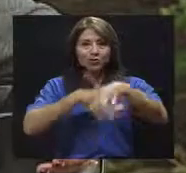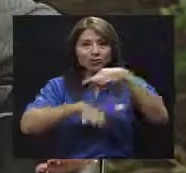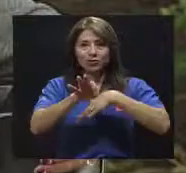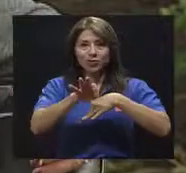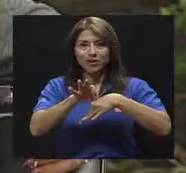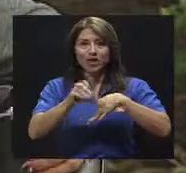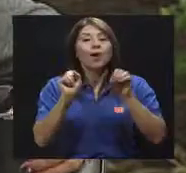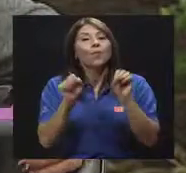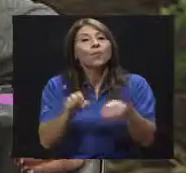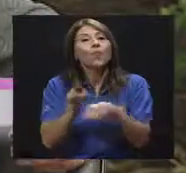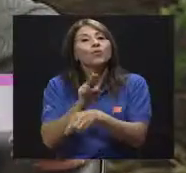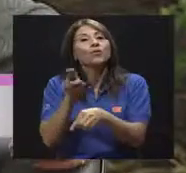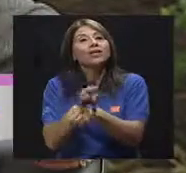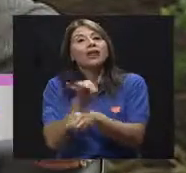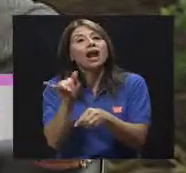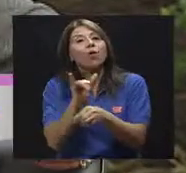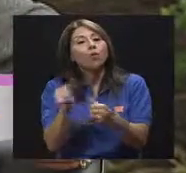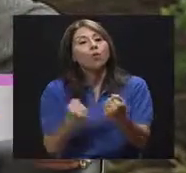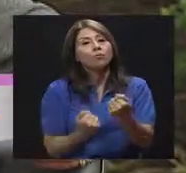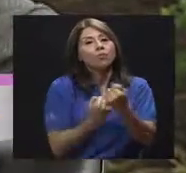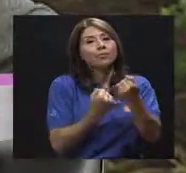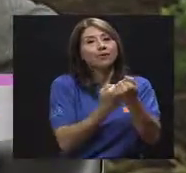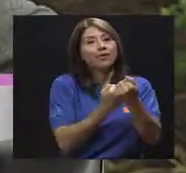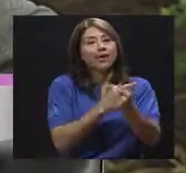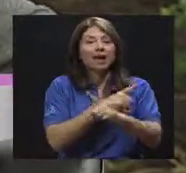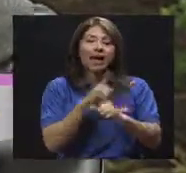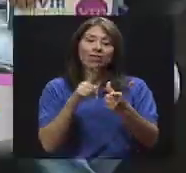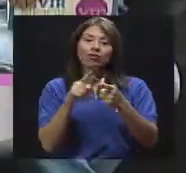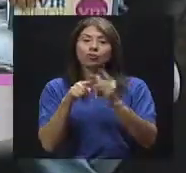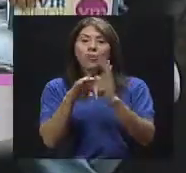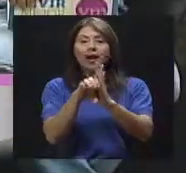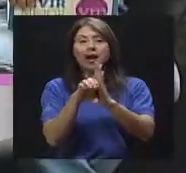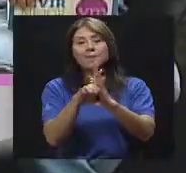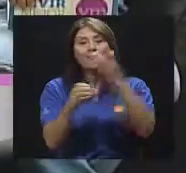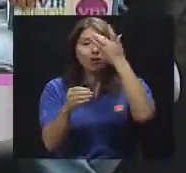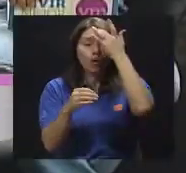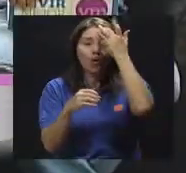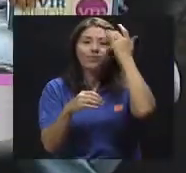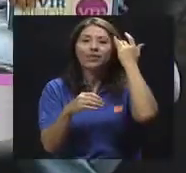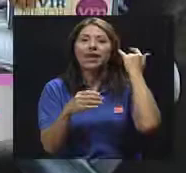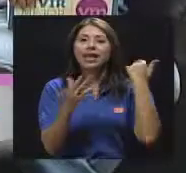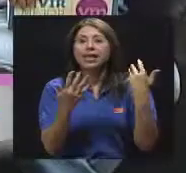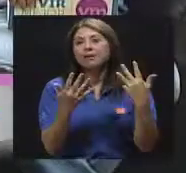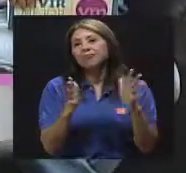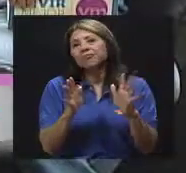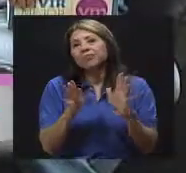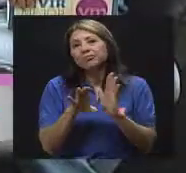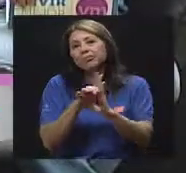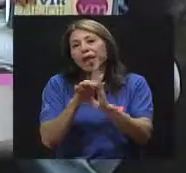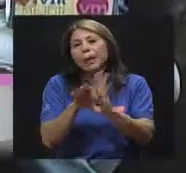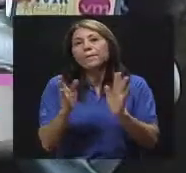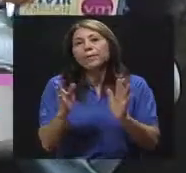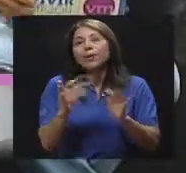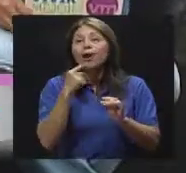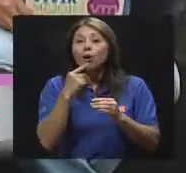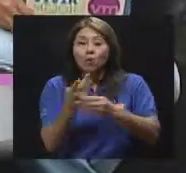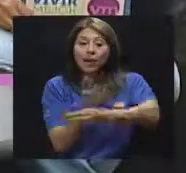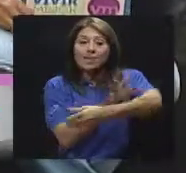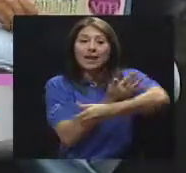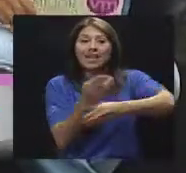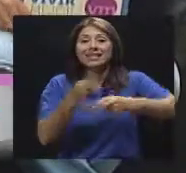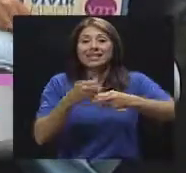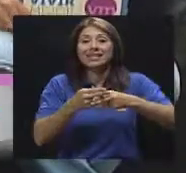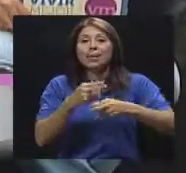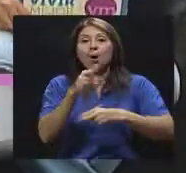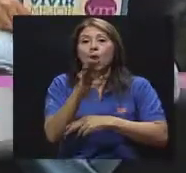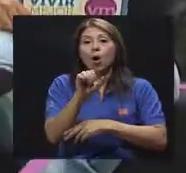sustituir, lo puedo utilizar como coadyuvante. Entonces, por ejemplo, se sabe, por decir algún ejemplo, que la cola de caballo y el diente